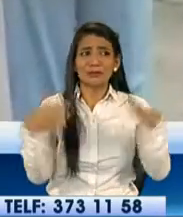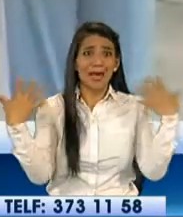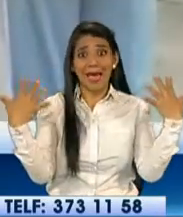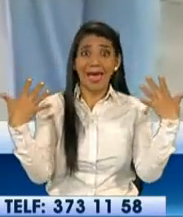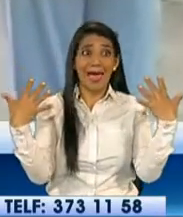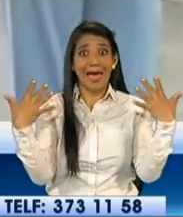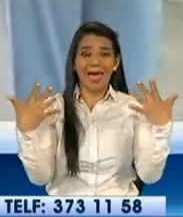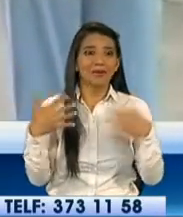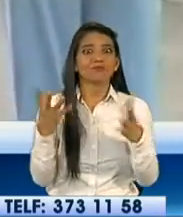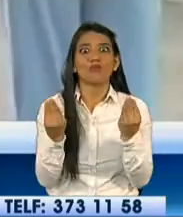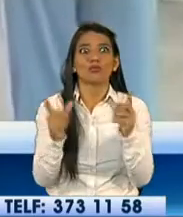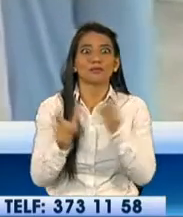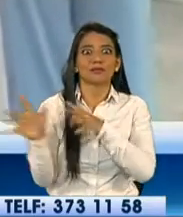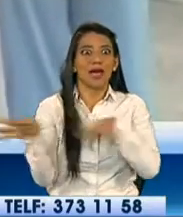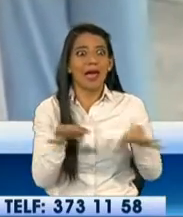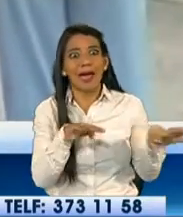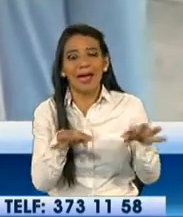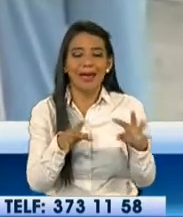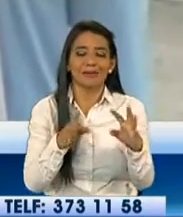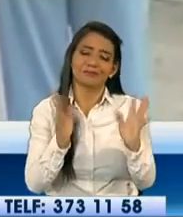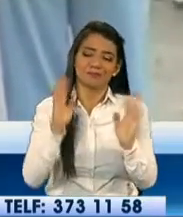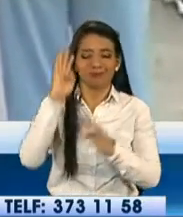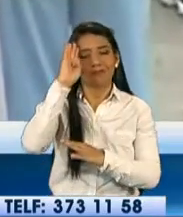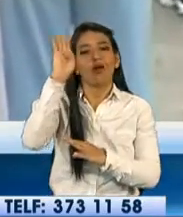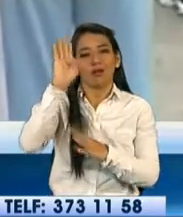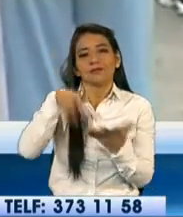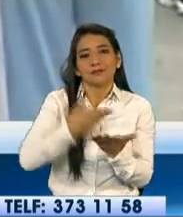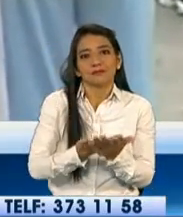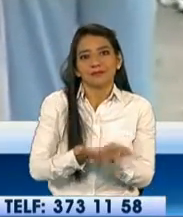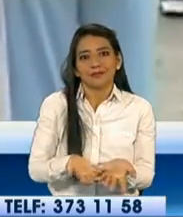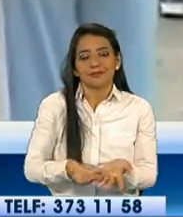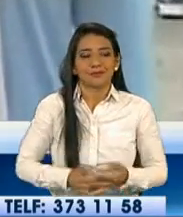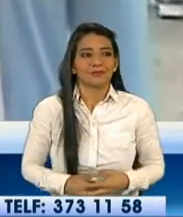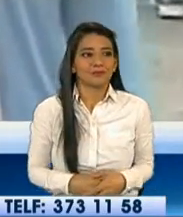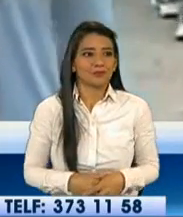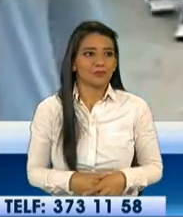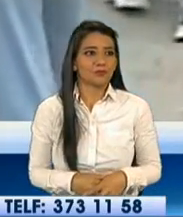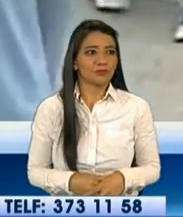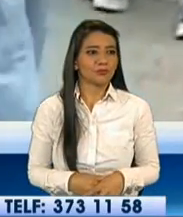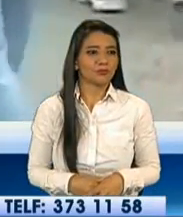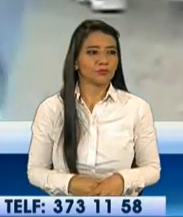se apoderó de muchos. La policía tuvo que hacerse presente.